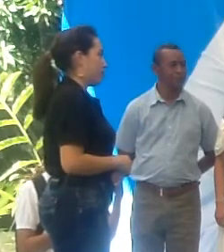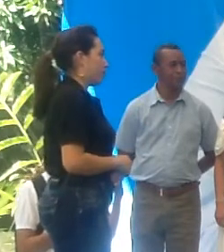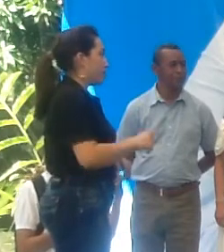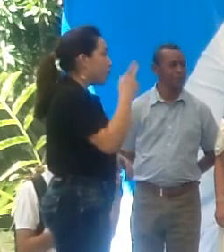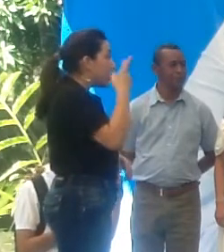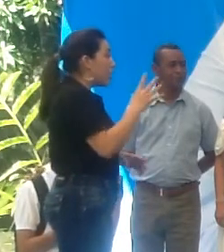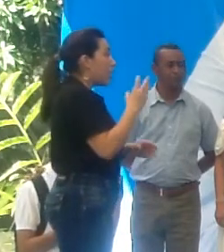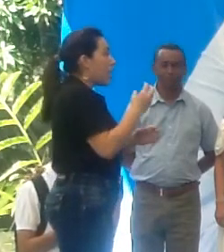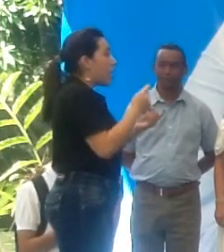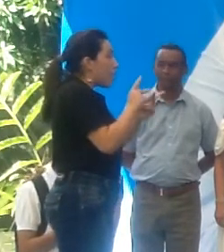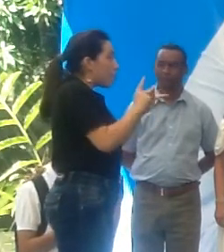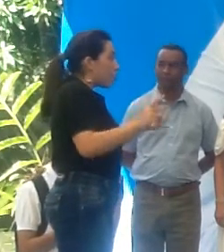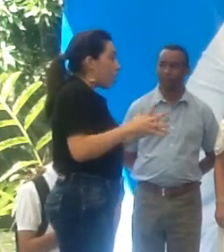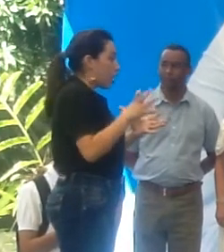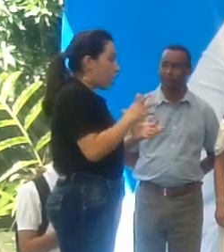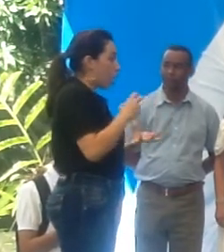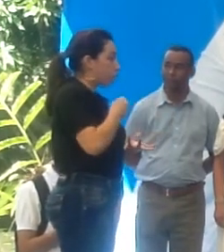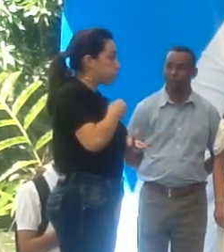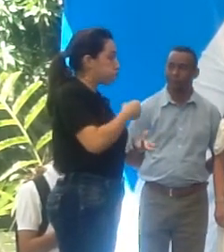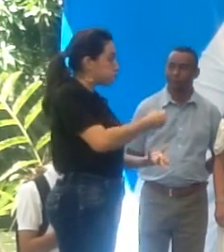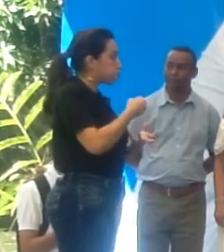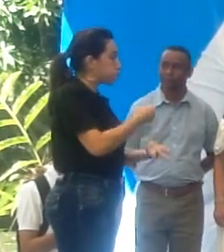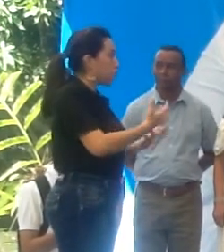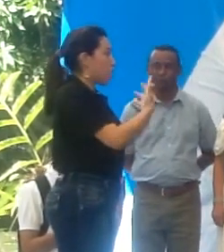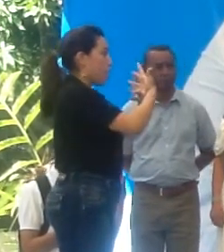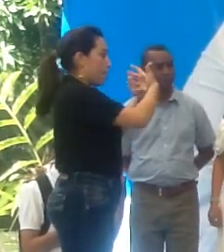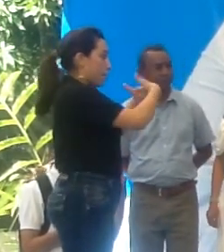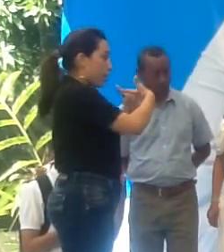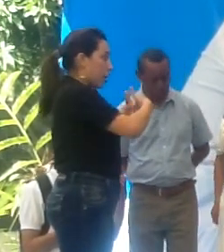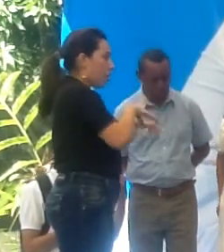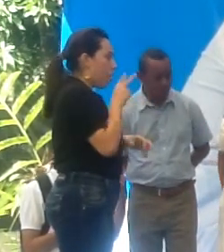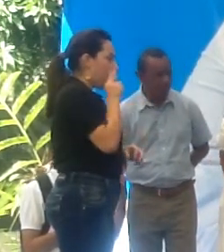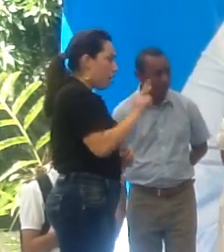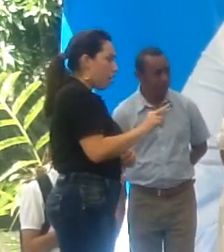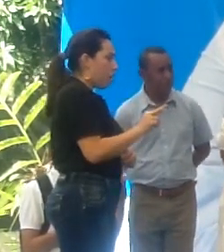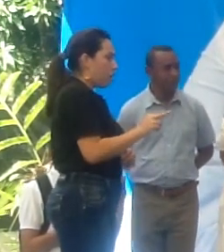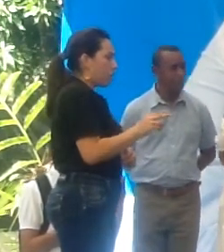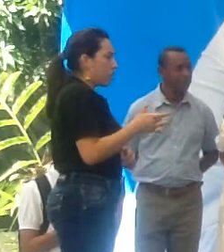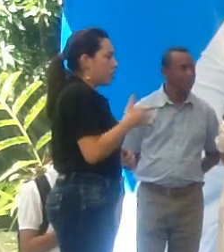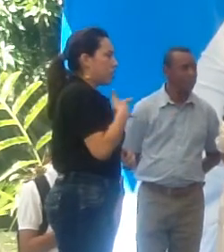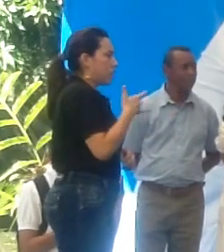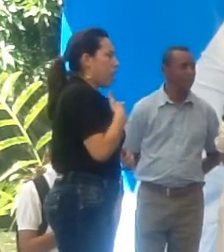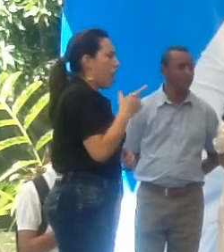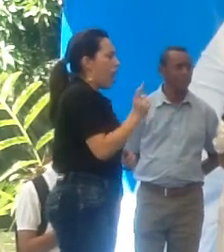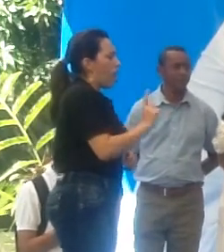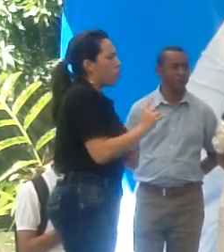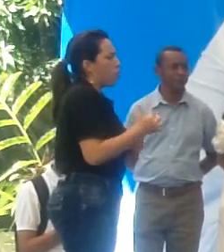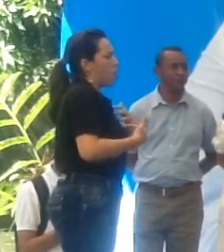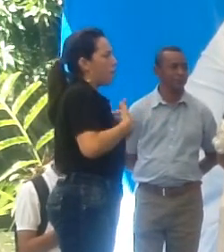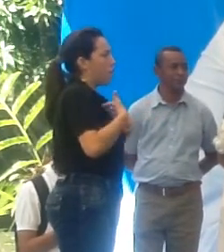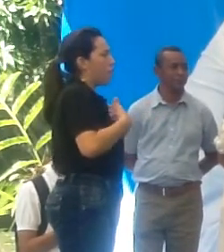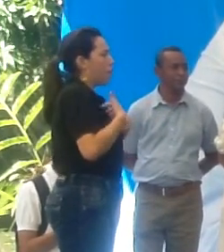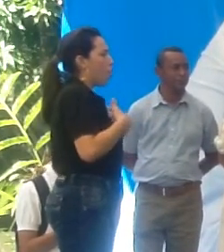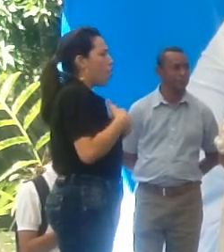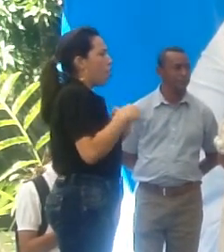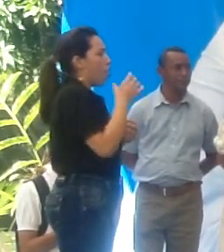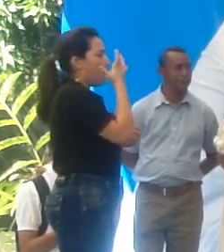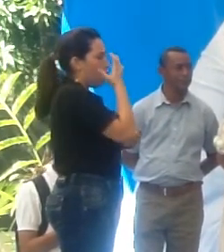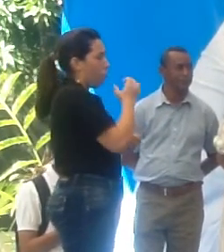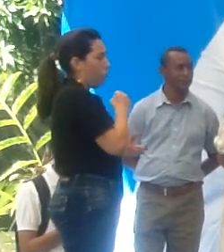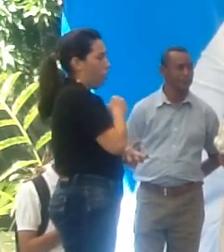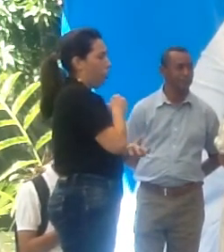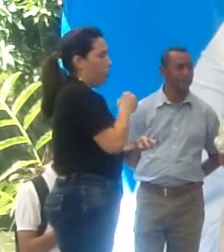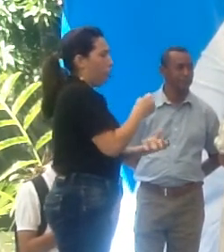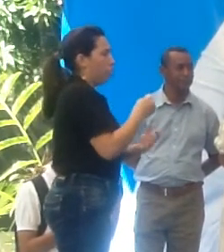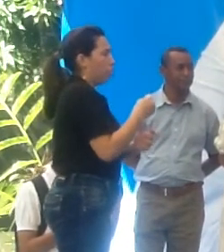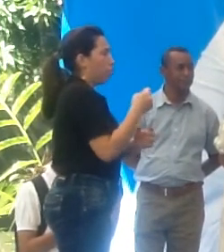los inversionistas, para que los empresarios no sientan temor al momento de invertir en nuestro